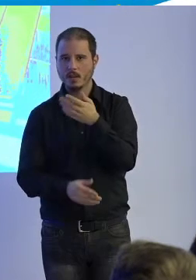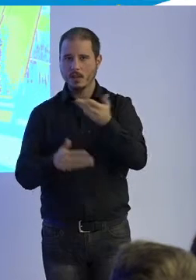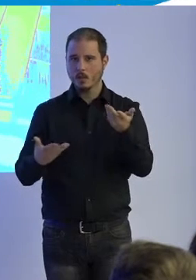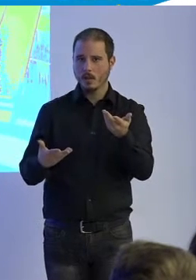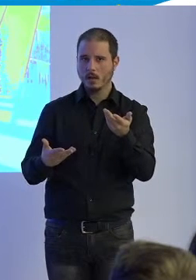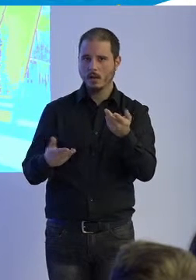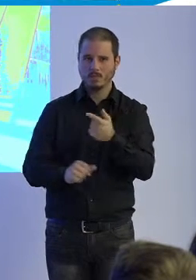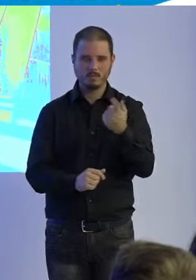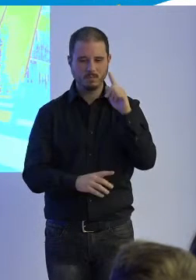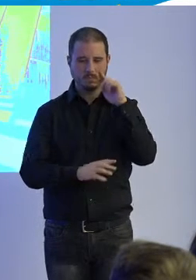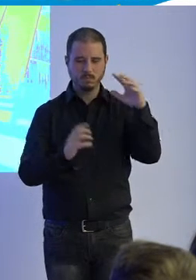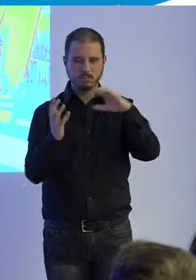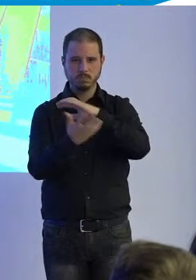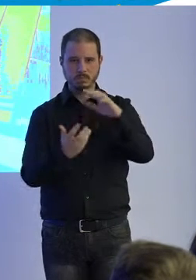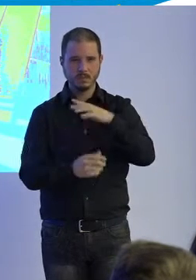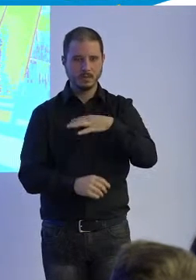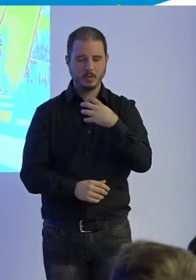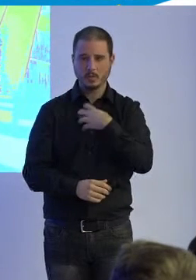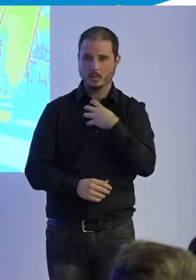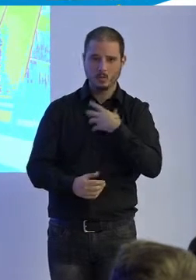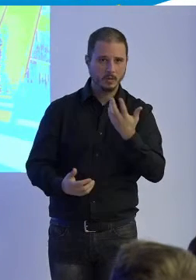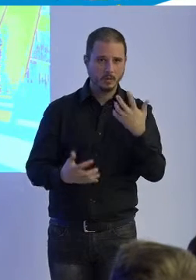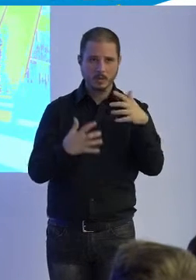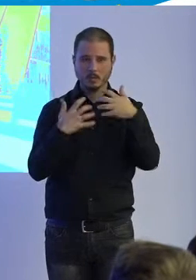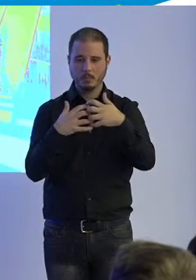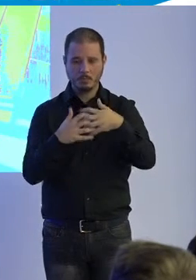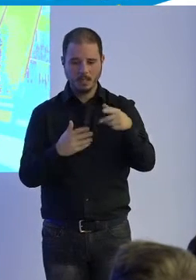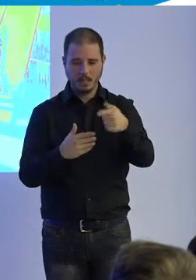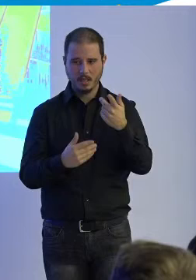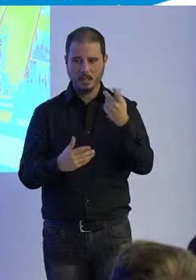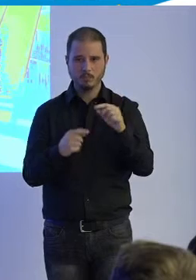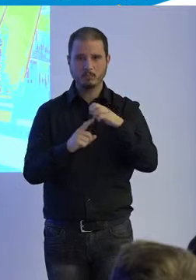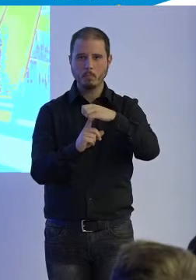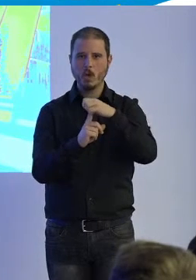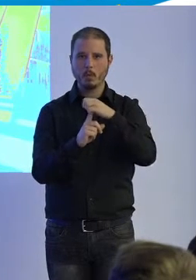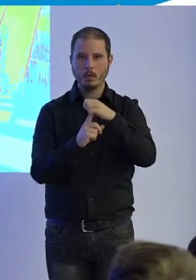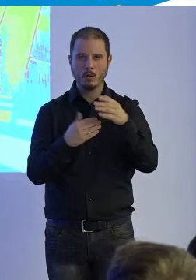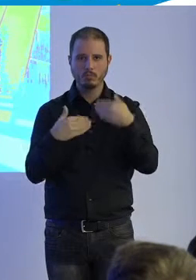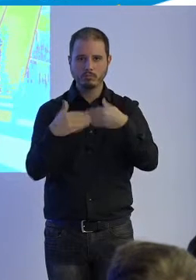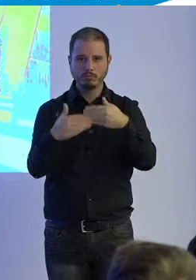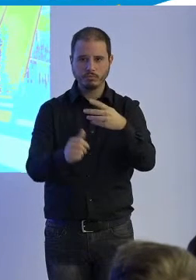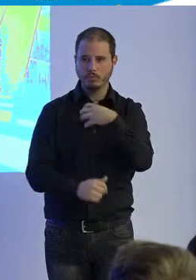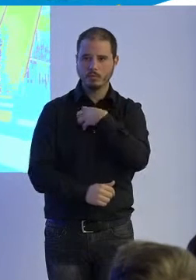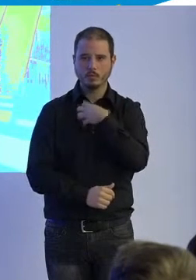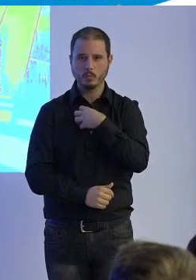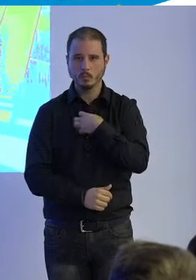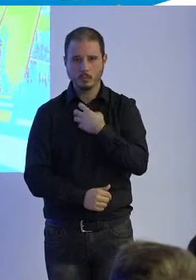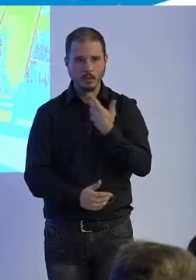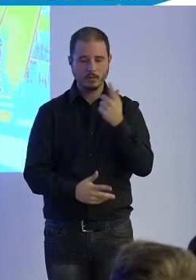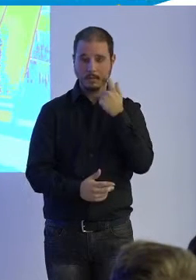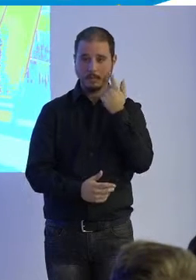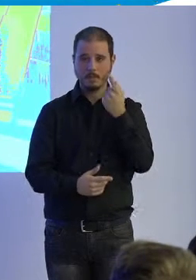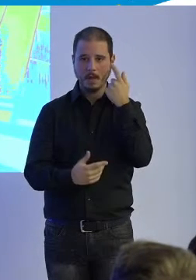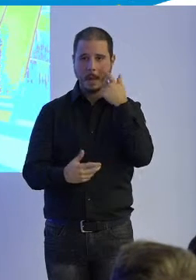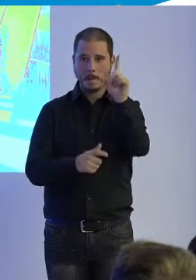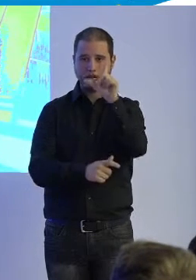follón, no lo puedo desplegar, no tengo máquinas suficientes que corran a velocidad suficiente para toda la potencia gráfica que